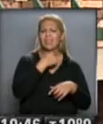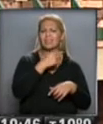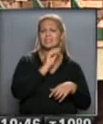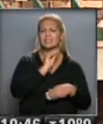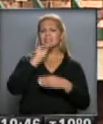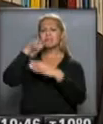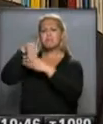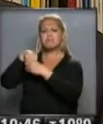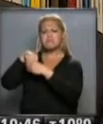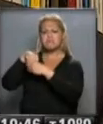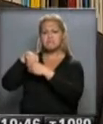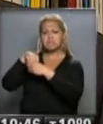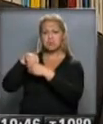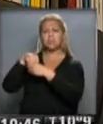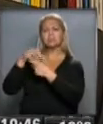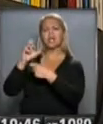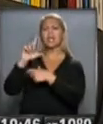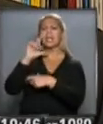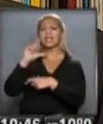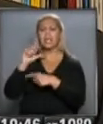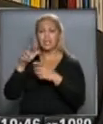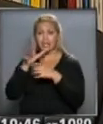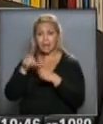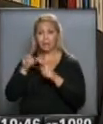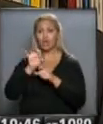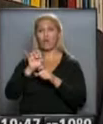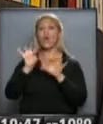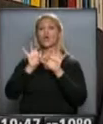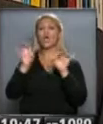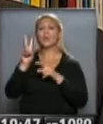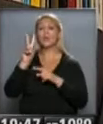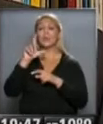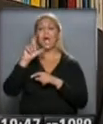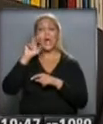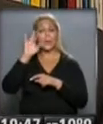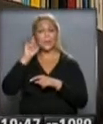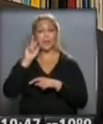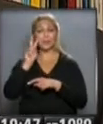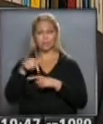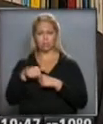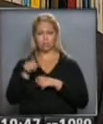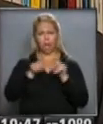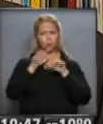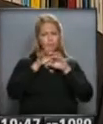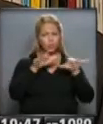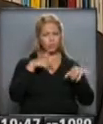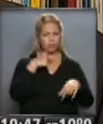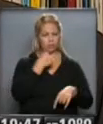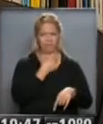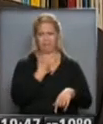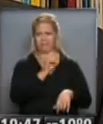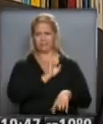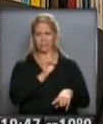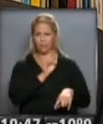intervención a Clarín, a Cablevisión, como toda esta ola de rumores que de manera irresponsable muchos echaron a